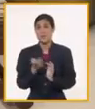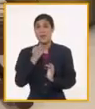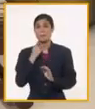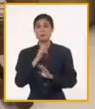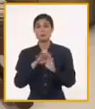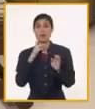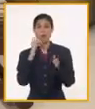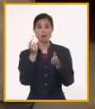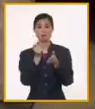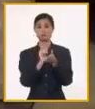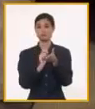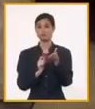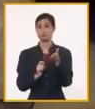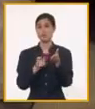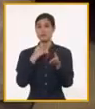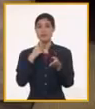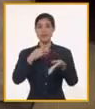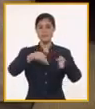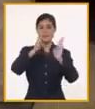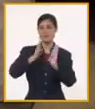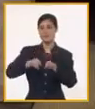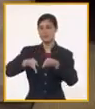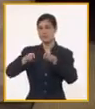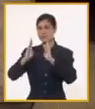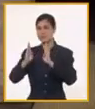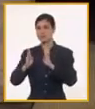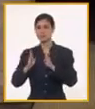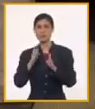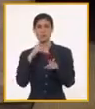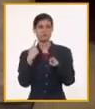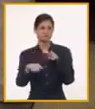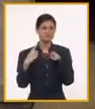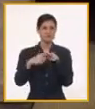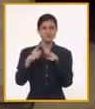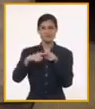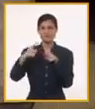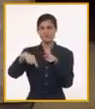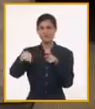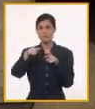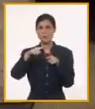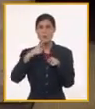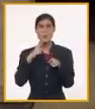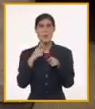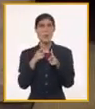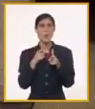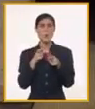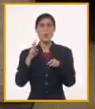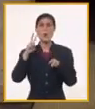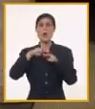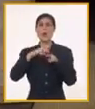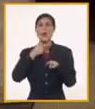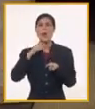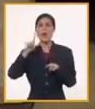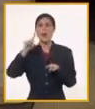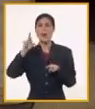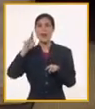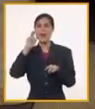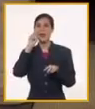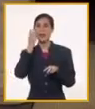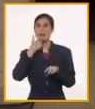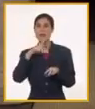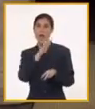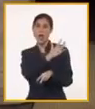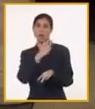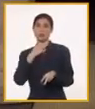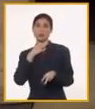embrión de los institutos. Macú, que era también de Hernández Cañero, Jordán,